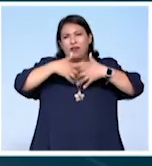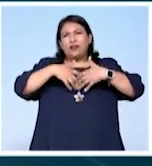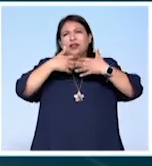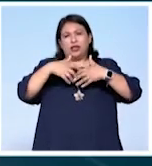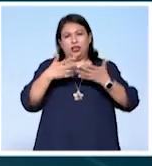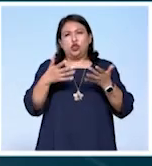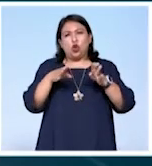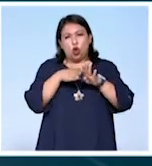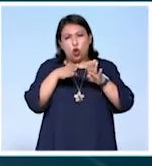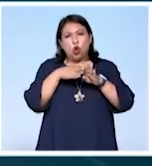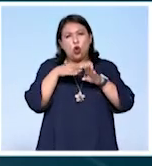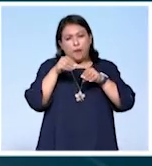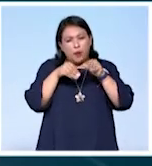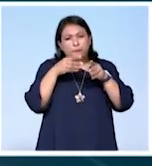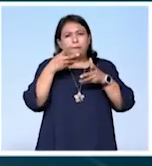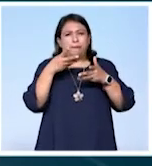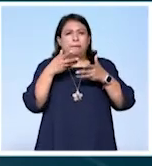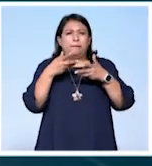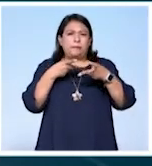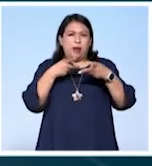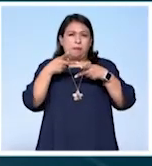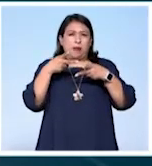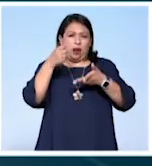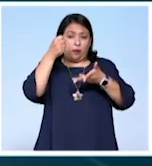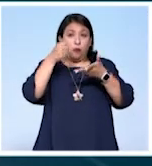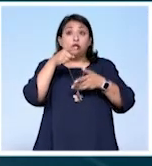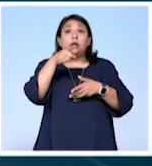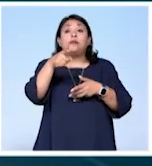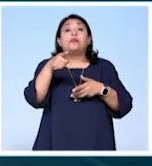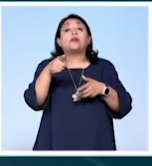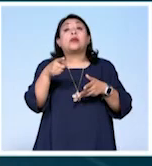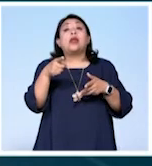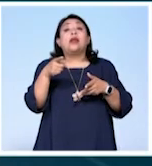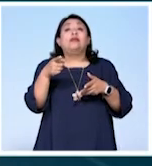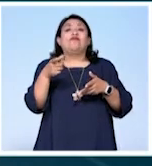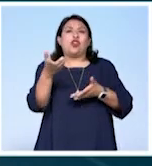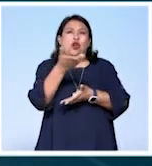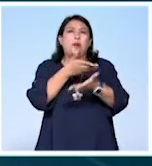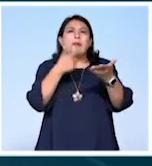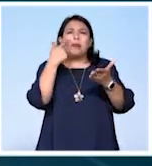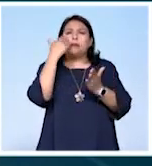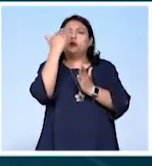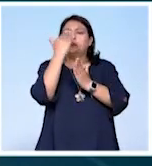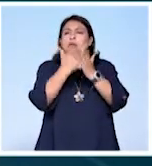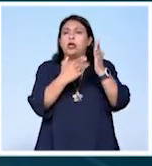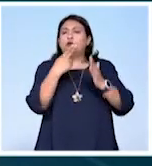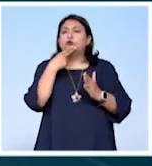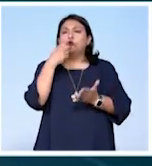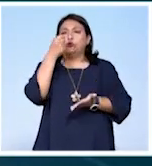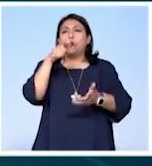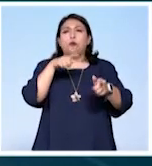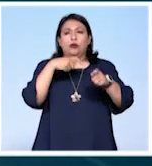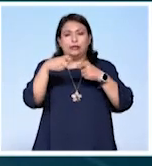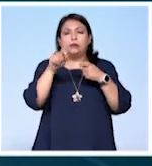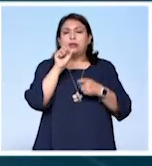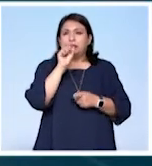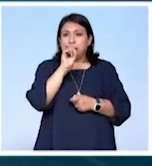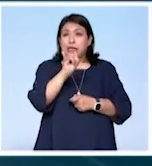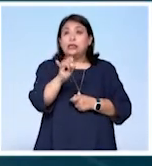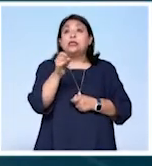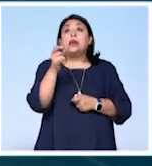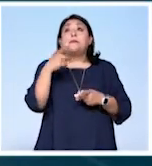diseño de estos productos. Aunque en el comercio establecido es visible la reducción del uso de bolsas de plástico,